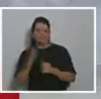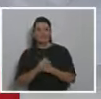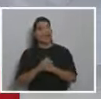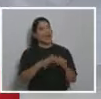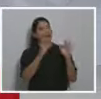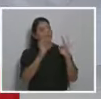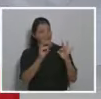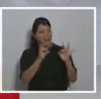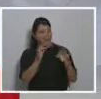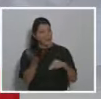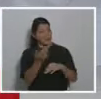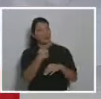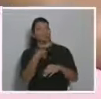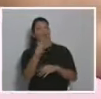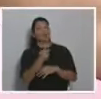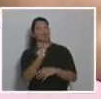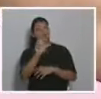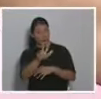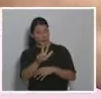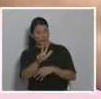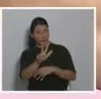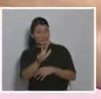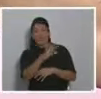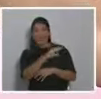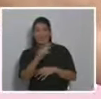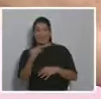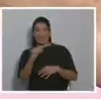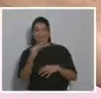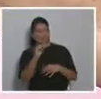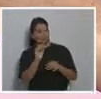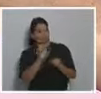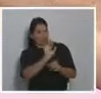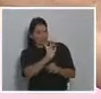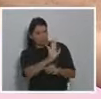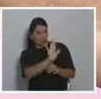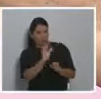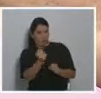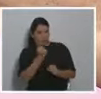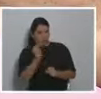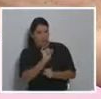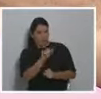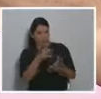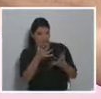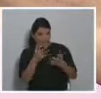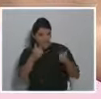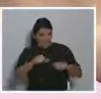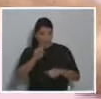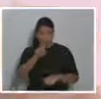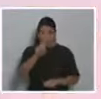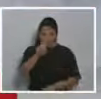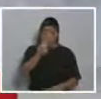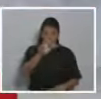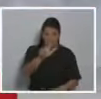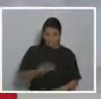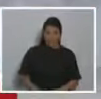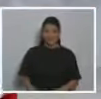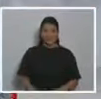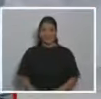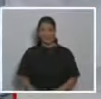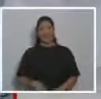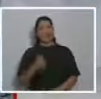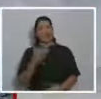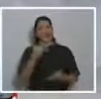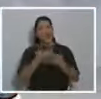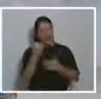adelante. Yo le cuento 3 y le damos con la fuerza que usted quiera, ¿le parece? 1, 2, 3, don Isidro. ¡Qué buena adelante.